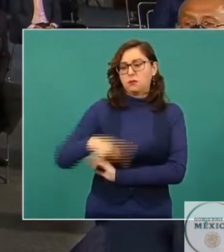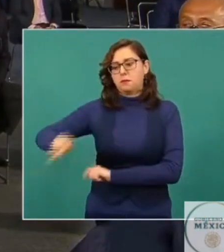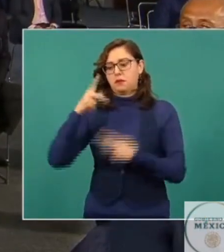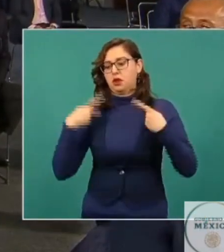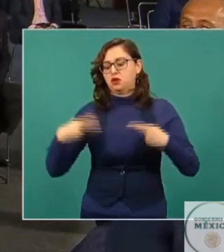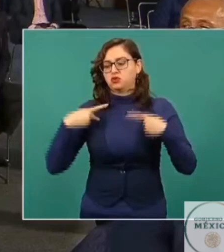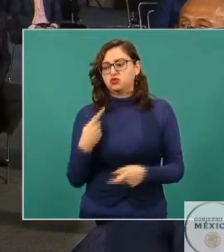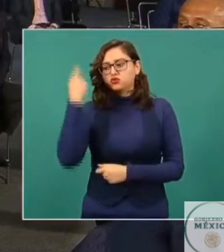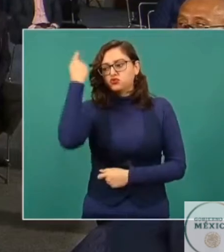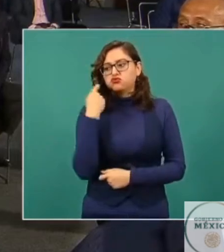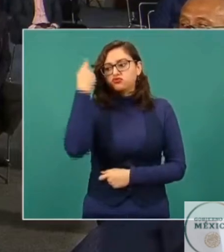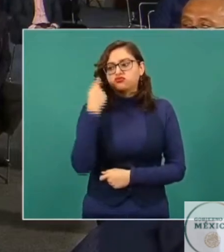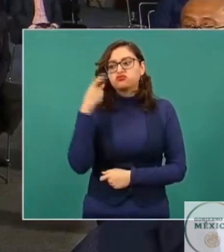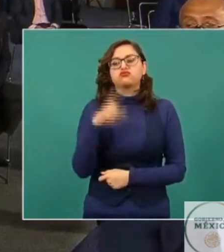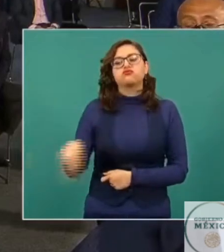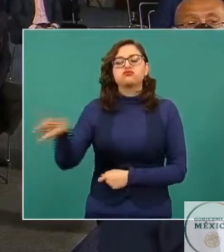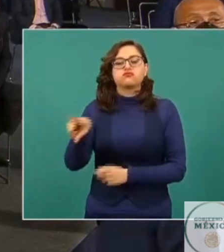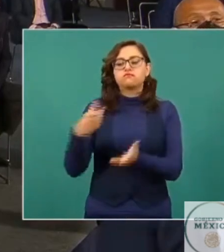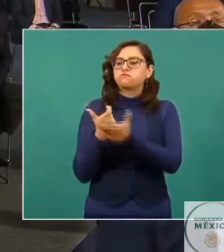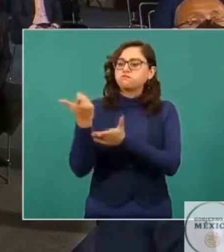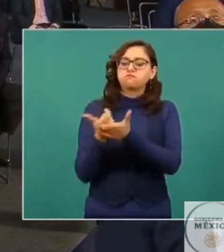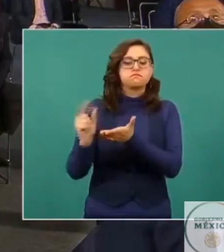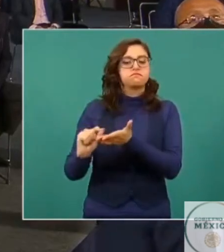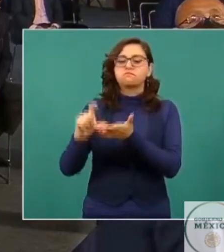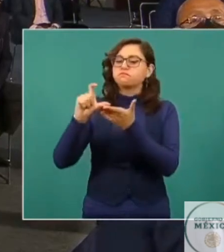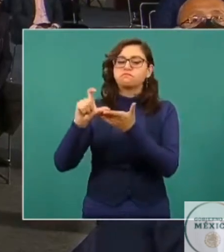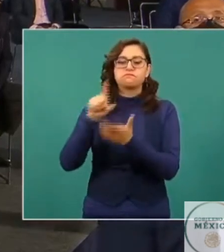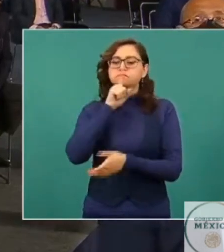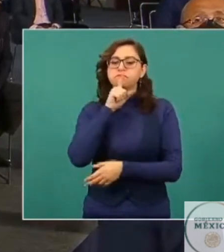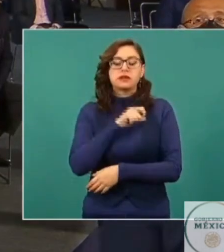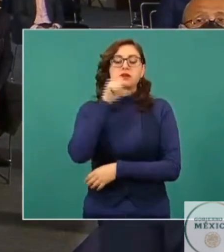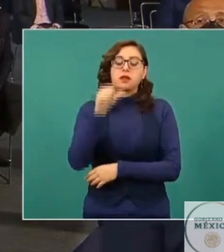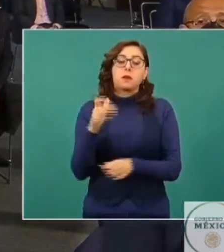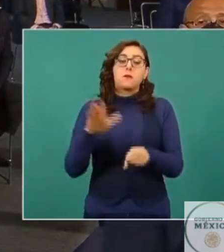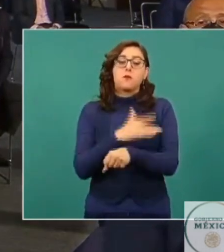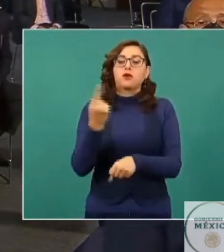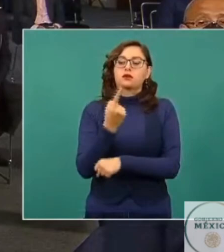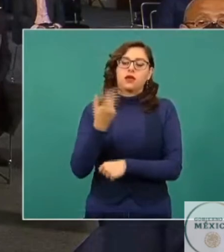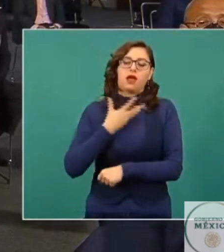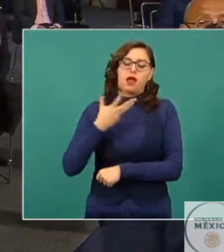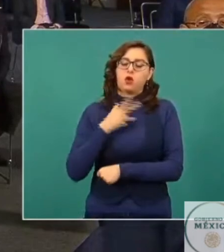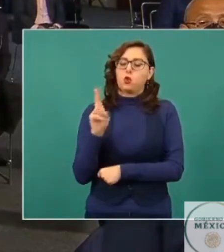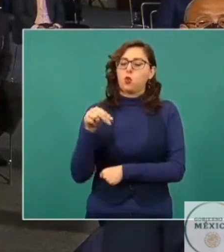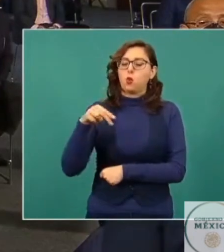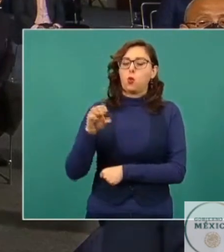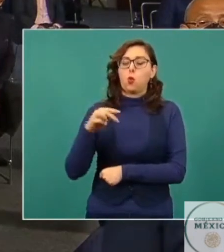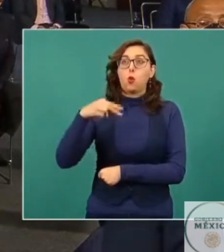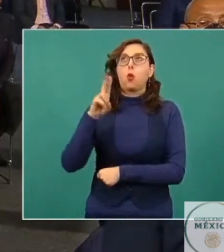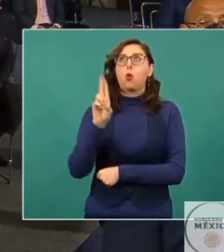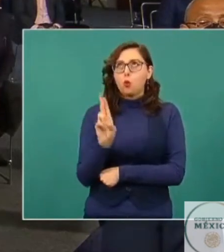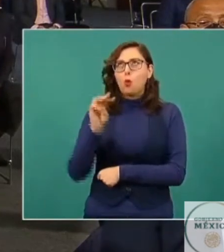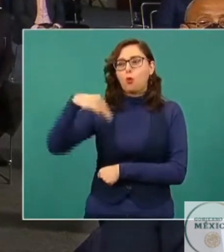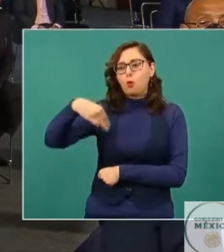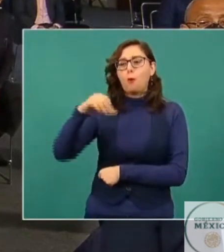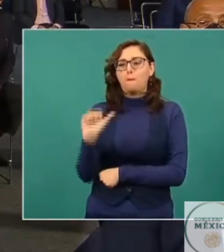por qué ellos no se les ha incrementado, pues, si vale la pena tener la UMA, e incluso si se ha